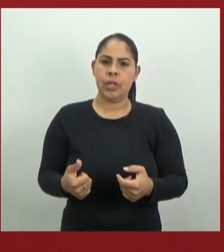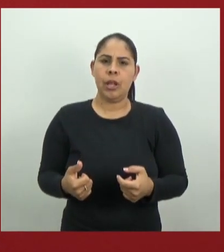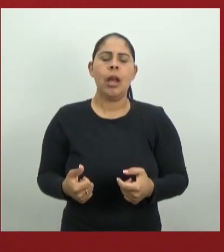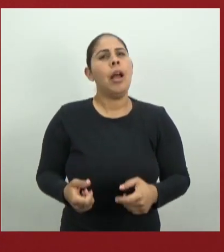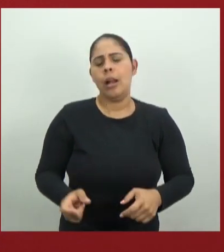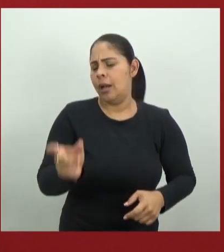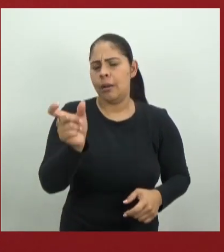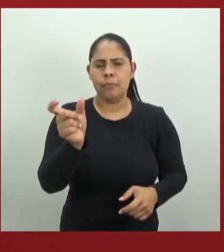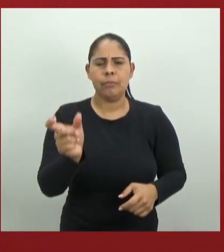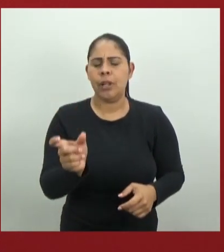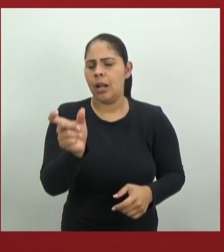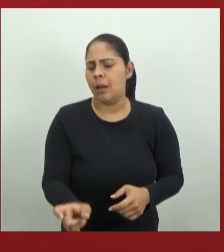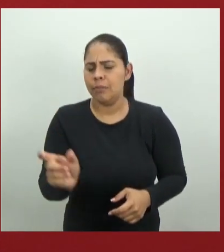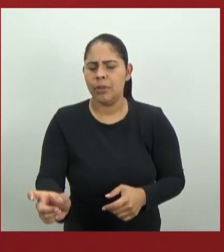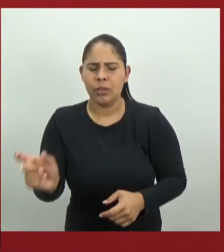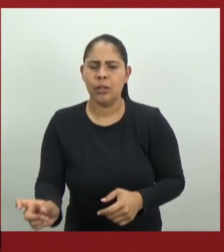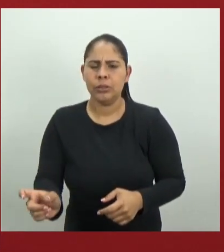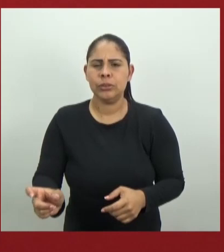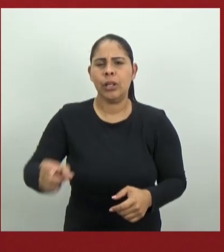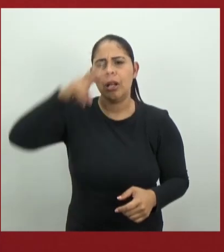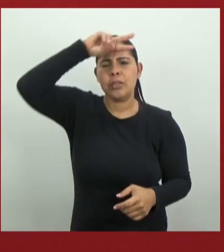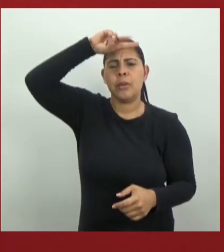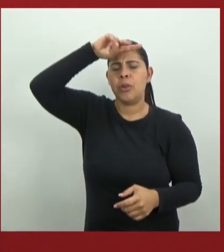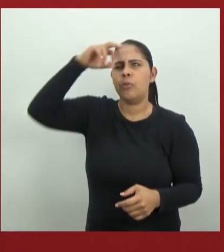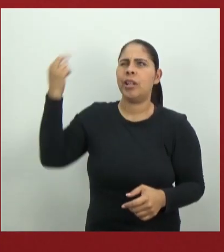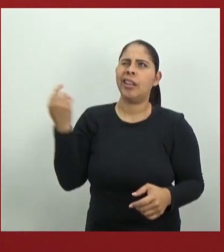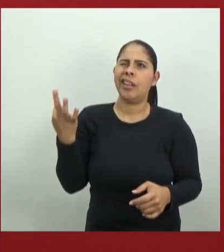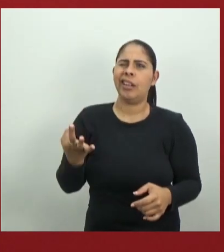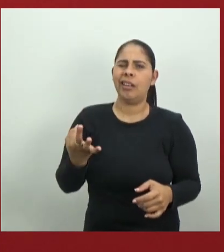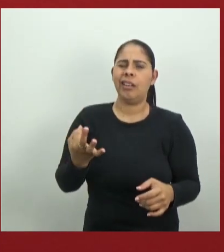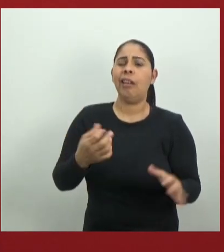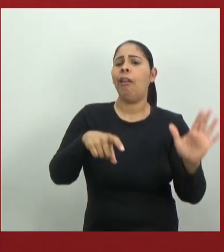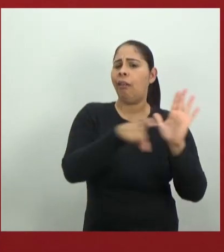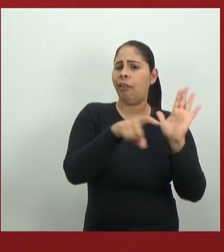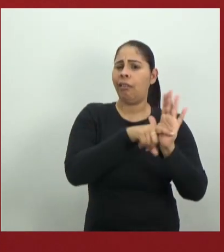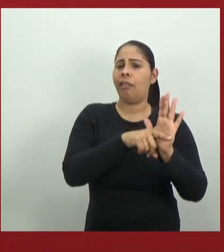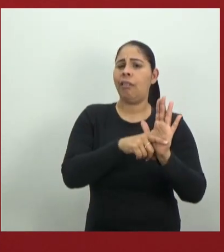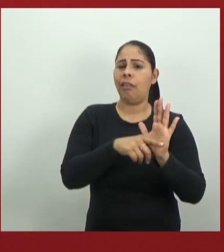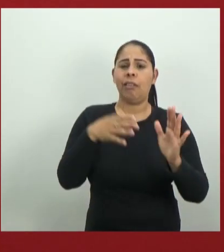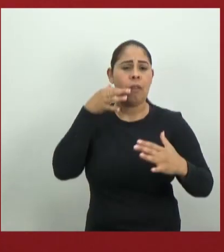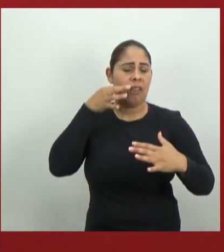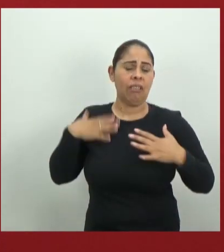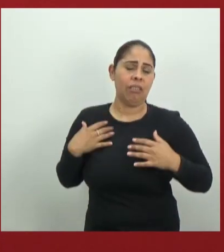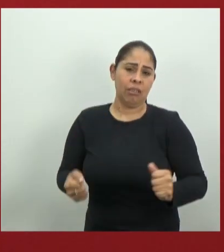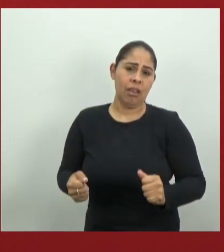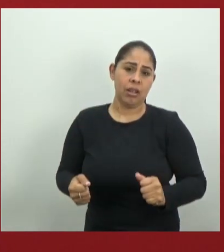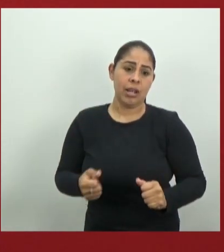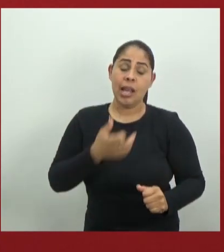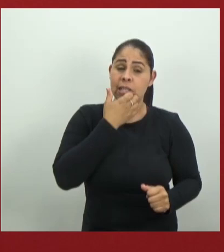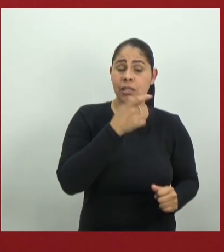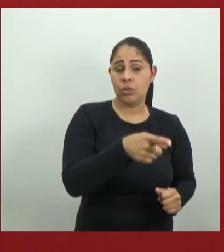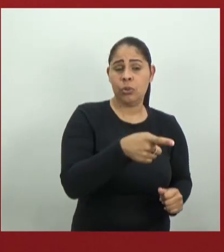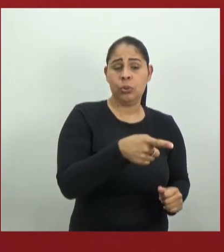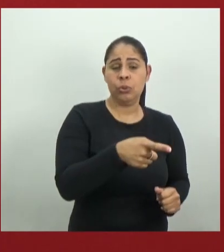doctrina sana, como ellos le llaman, porque para ellos la doctrina sana es cuando tú crees lo que ellos creen. Si tú no crees lo que